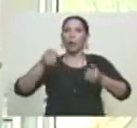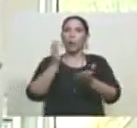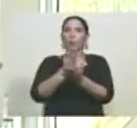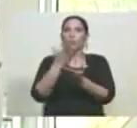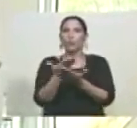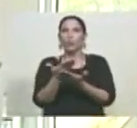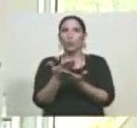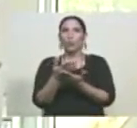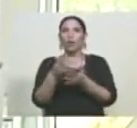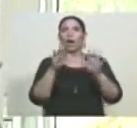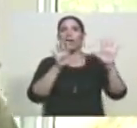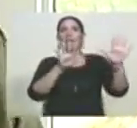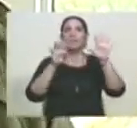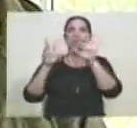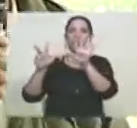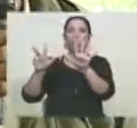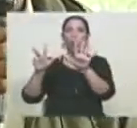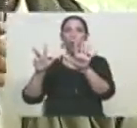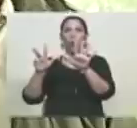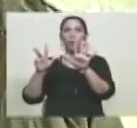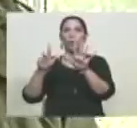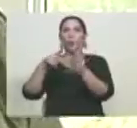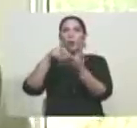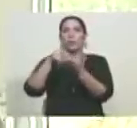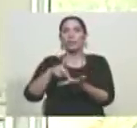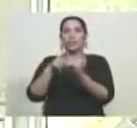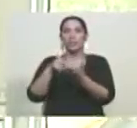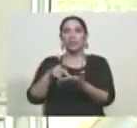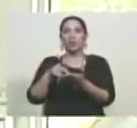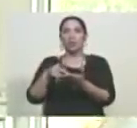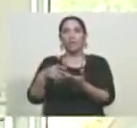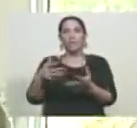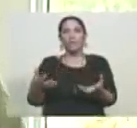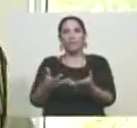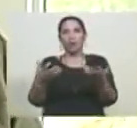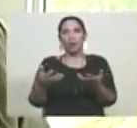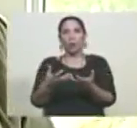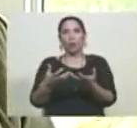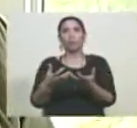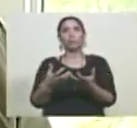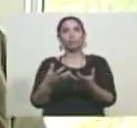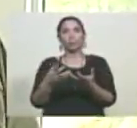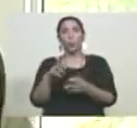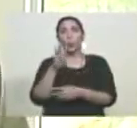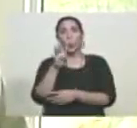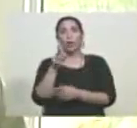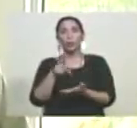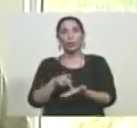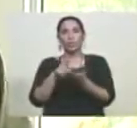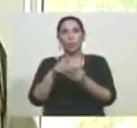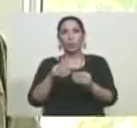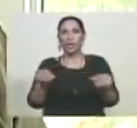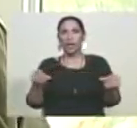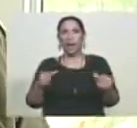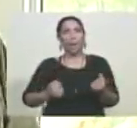18 kilitos de frijoles y 4 kilos de sal. Así nos vinimos, hermano. Porque contaba con un apoyo que nunca llegó,